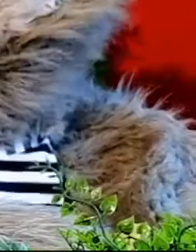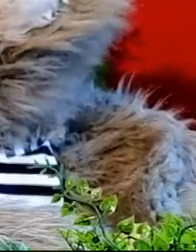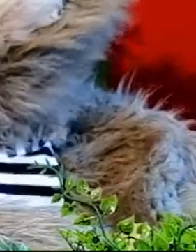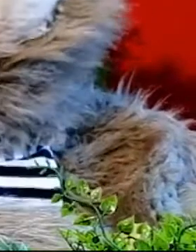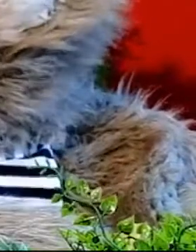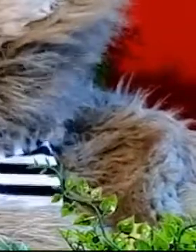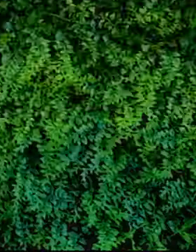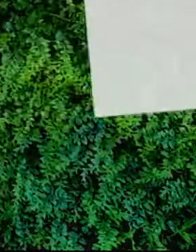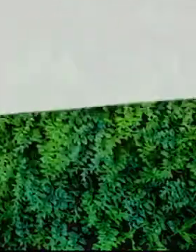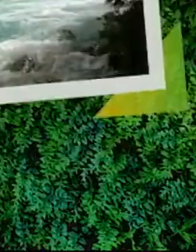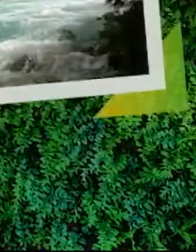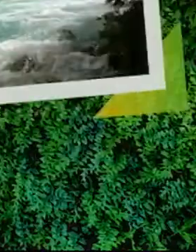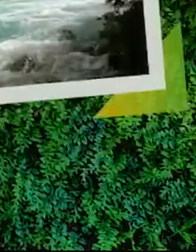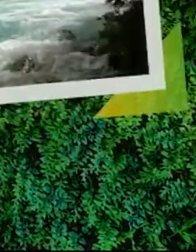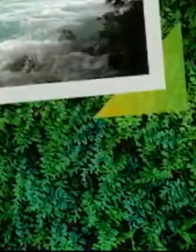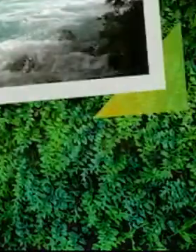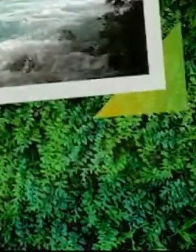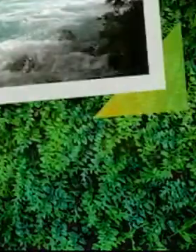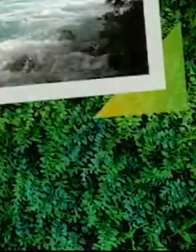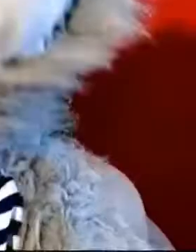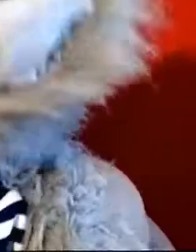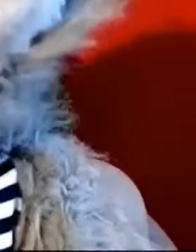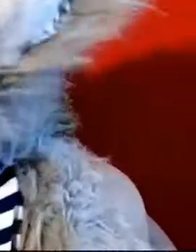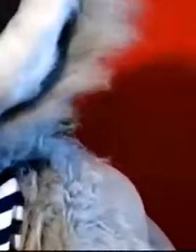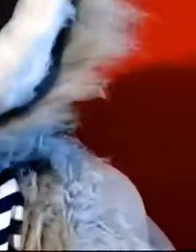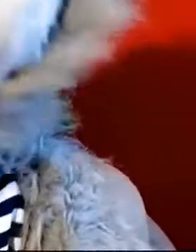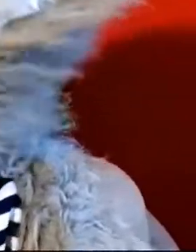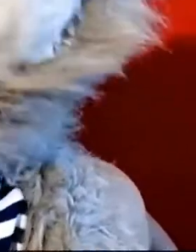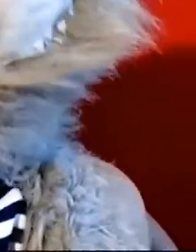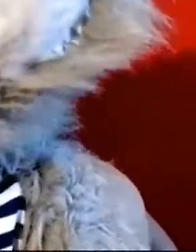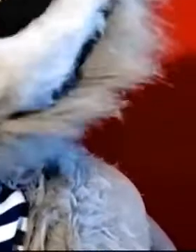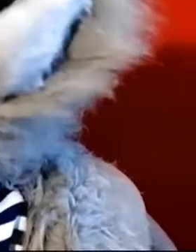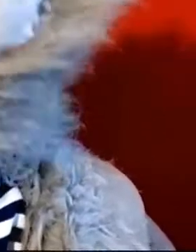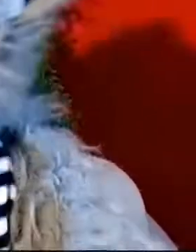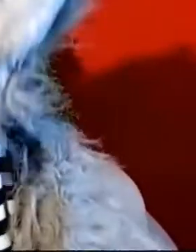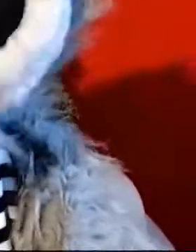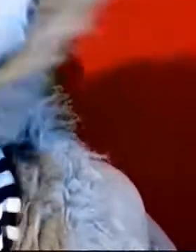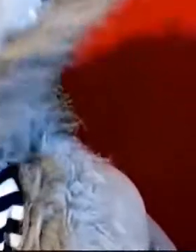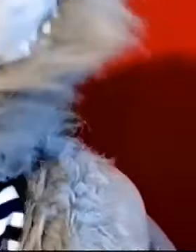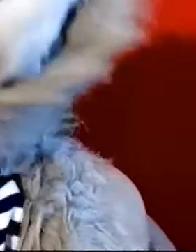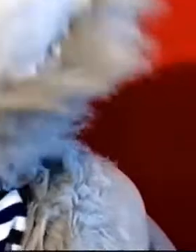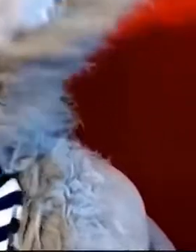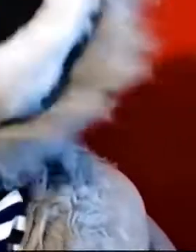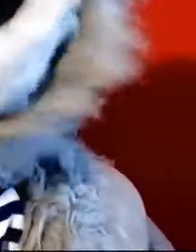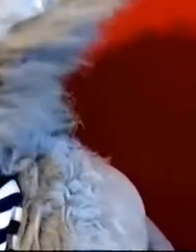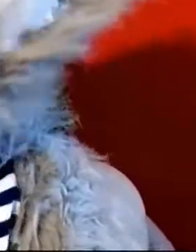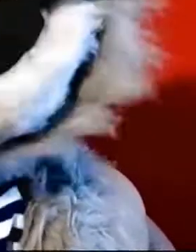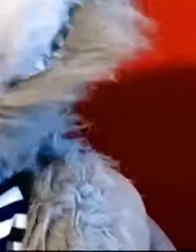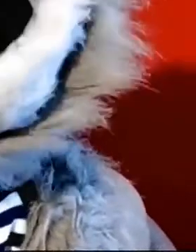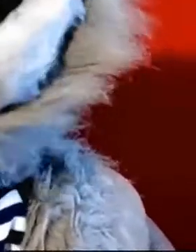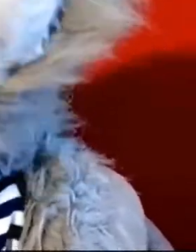muy interesante, urgente y caudaloso. Hoy hablaremos de los ríos y lo importante que